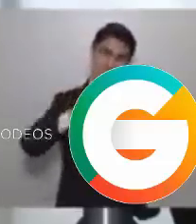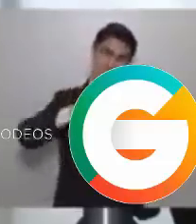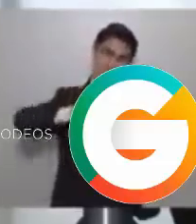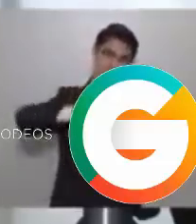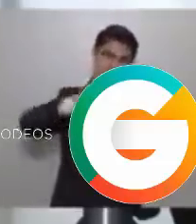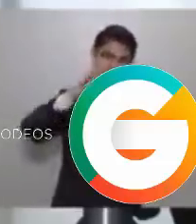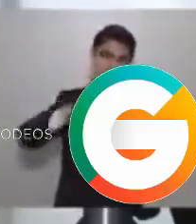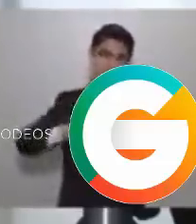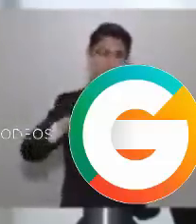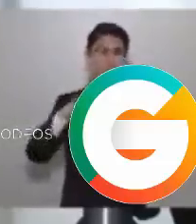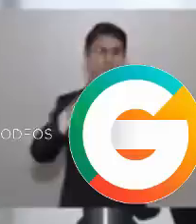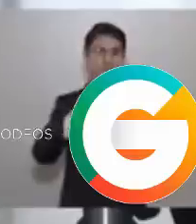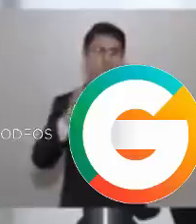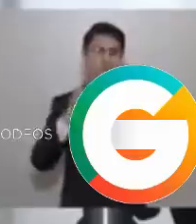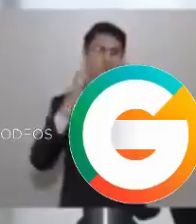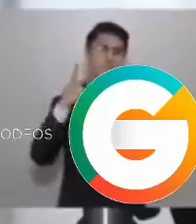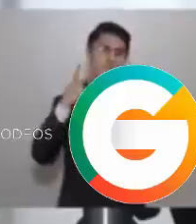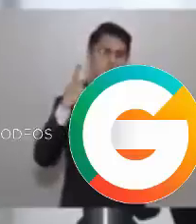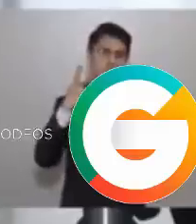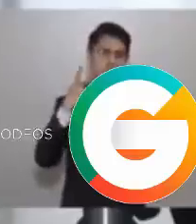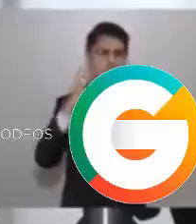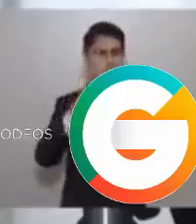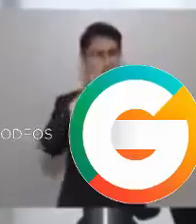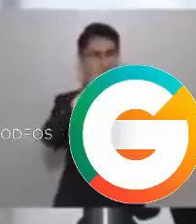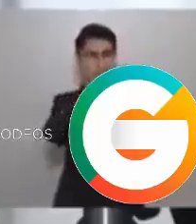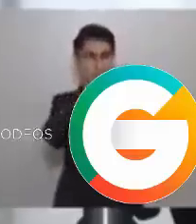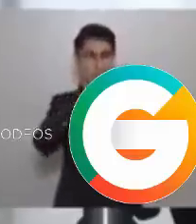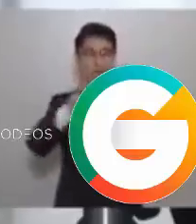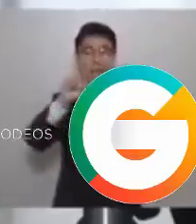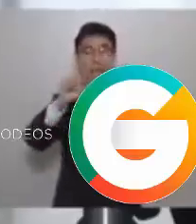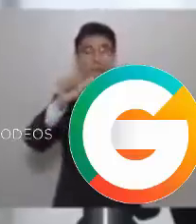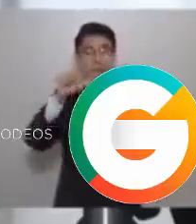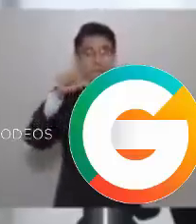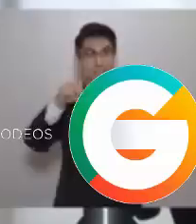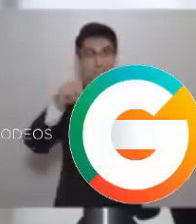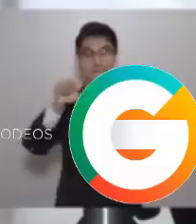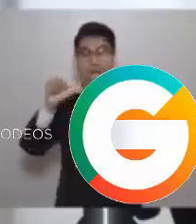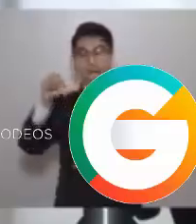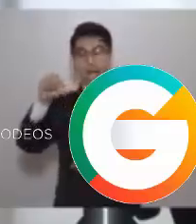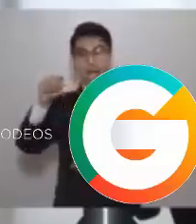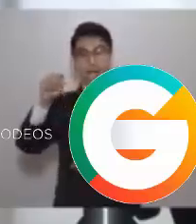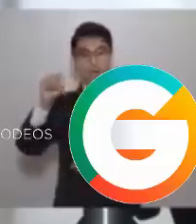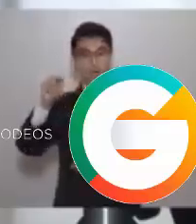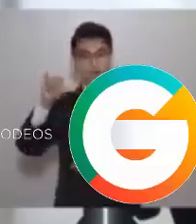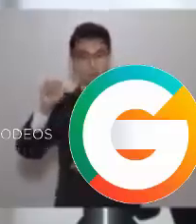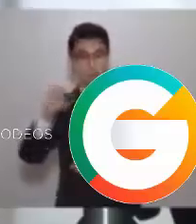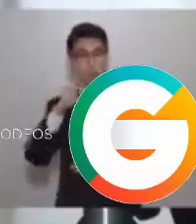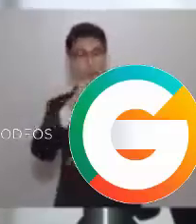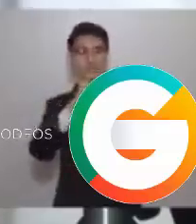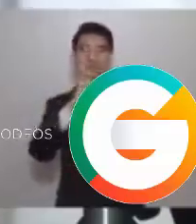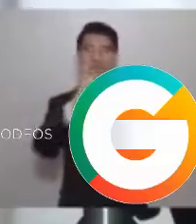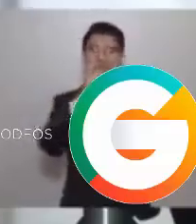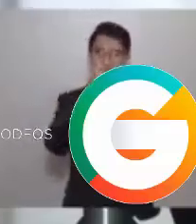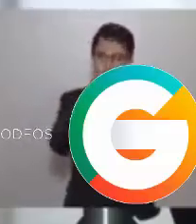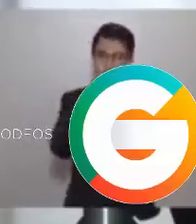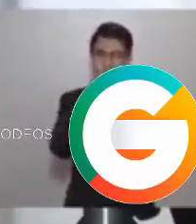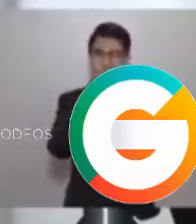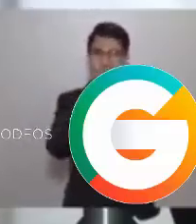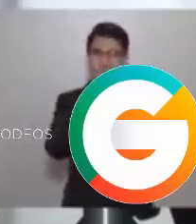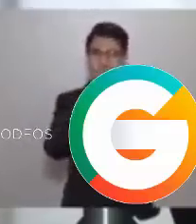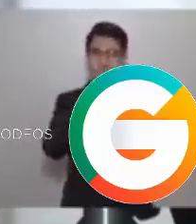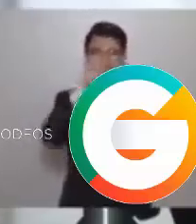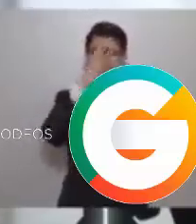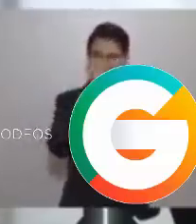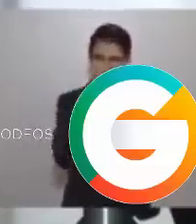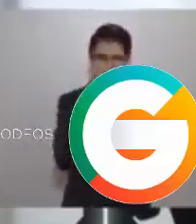Minas. Entendemos que existe un interés propiamente por la actividad